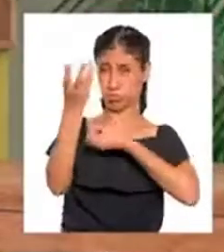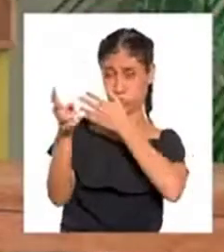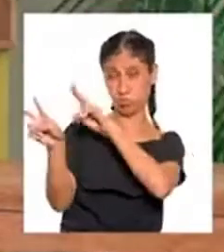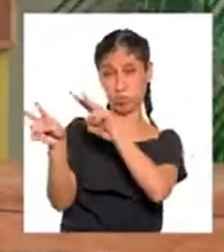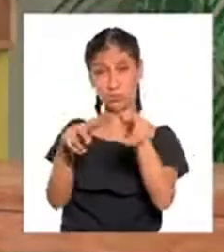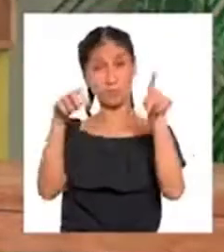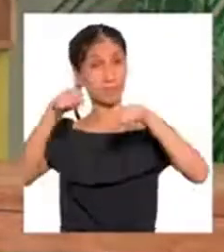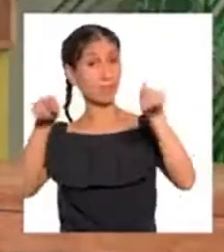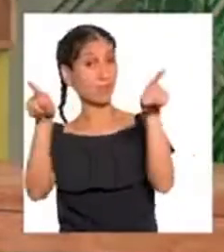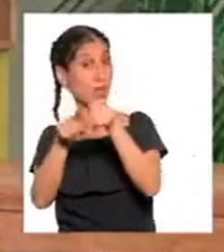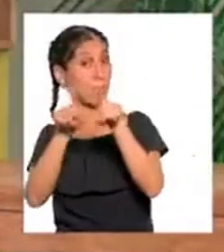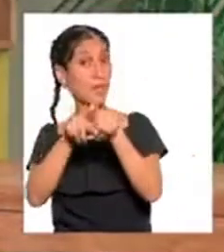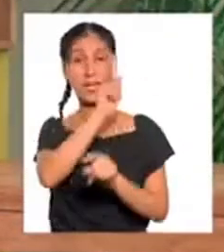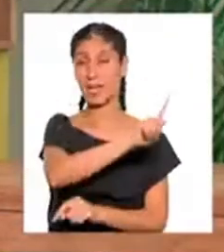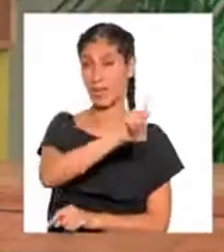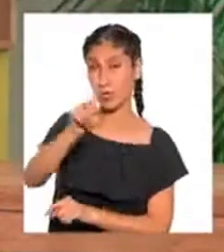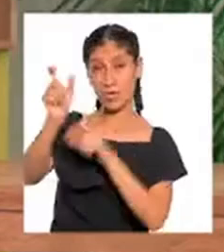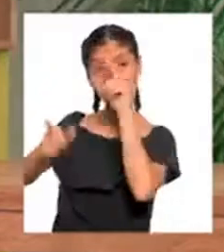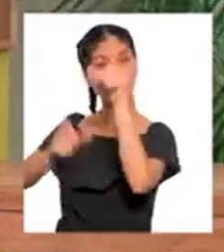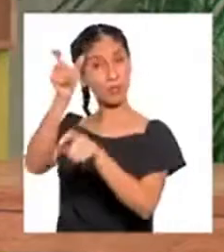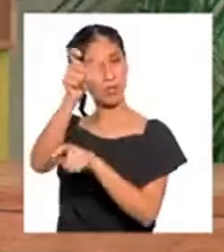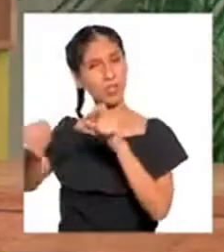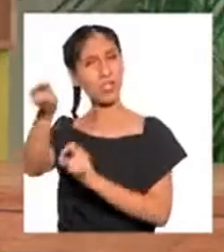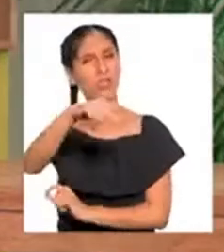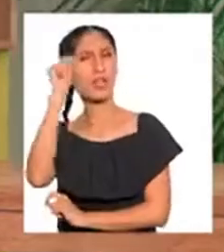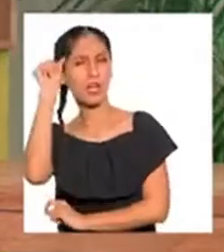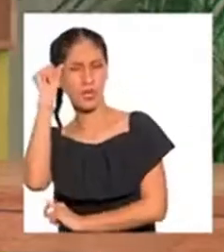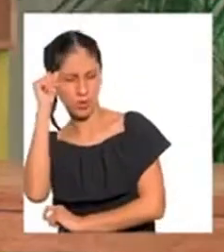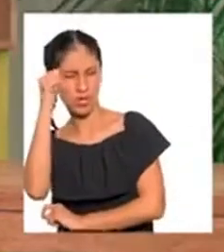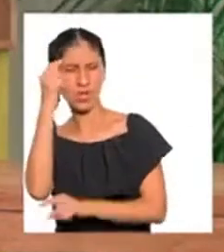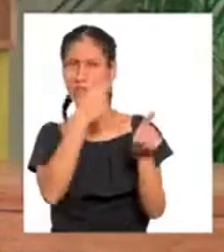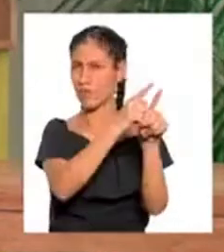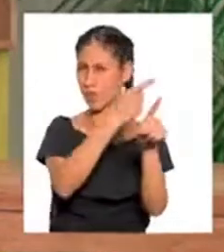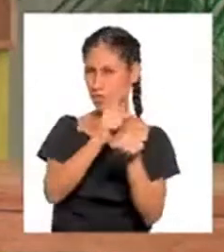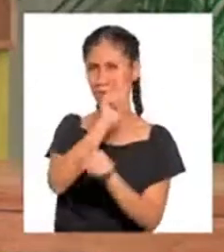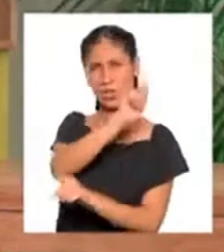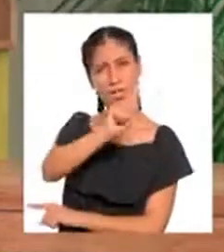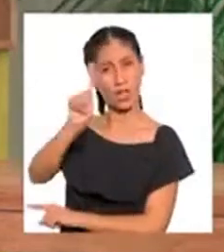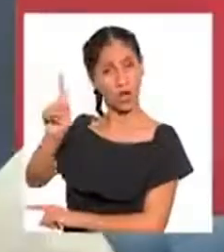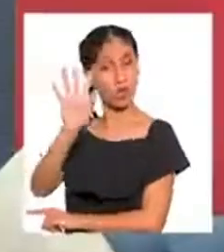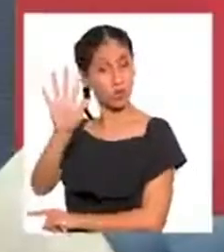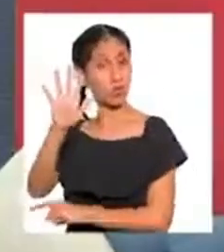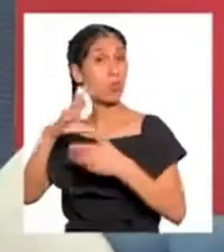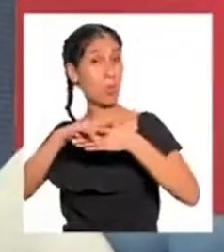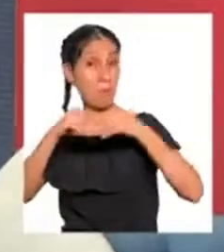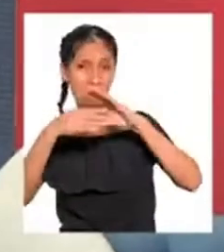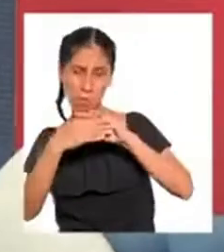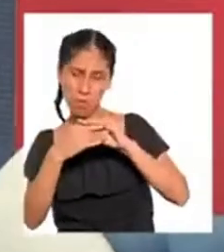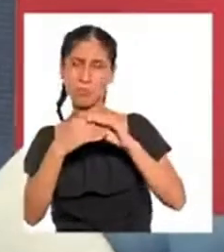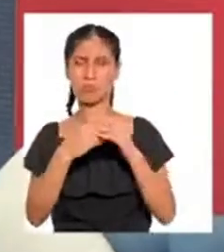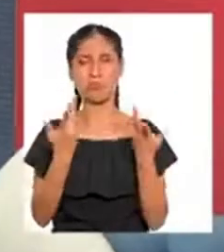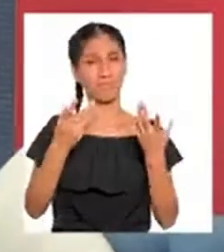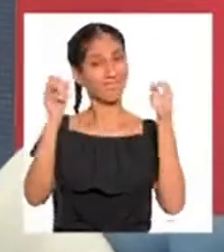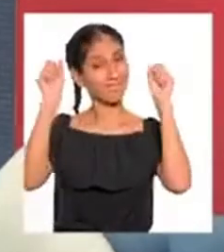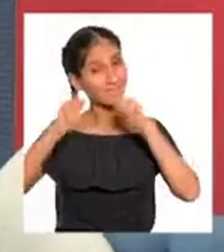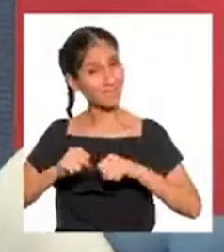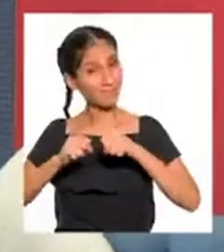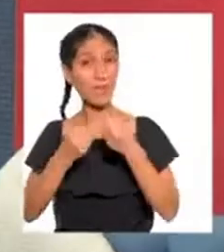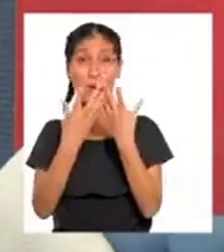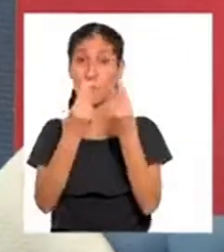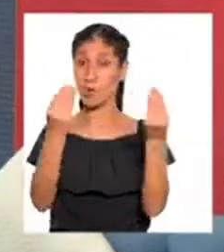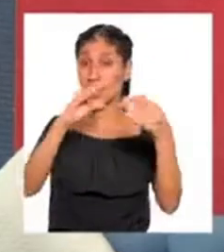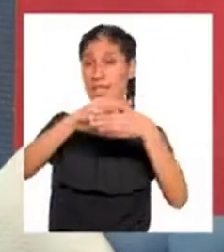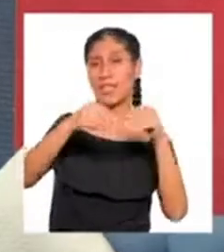cada persona recuerda distinto esa época, ya que cada familia lo vivió desde su propia experiencia. Así es, Mario. Y muchas de